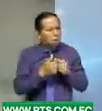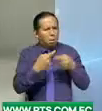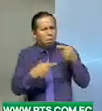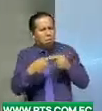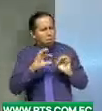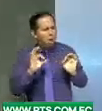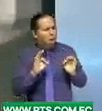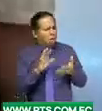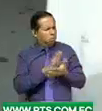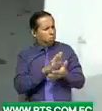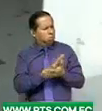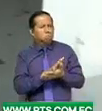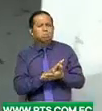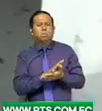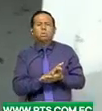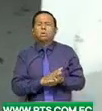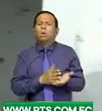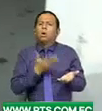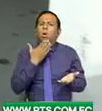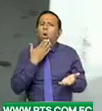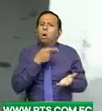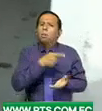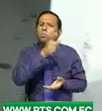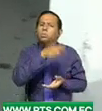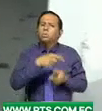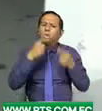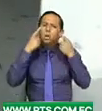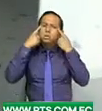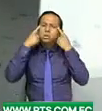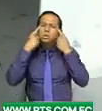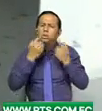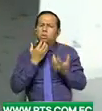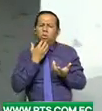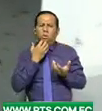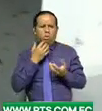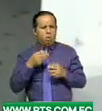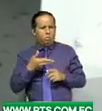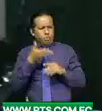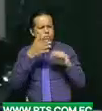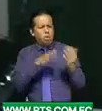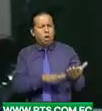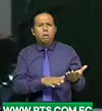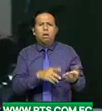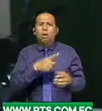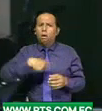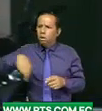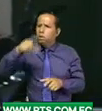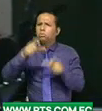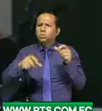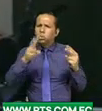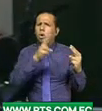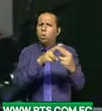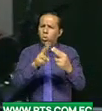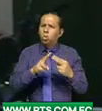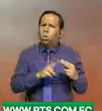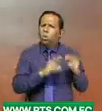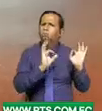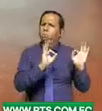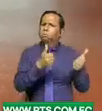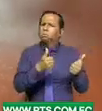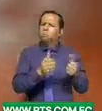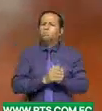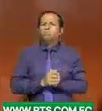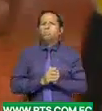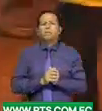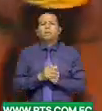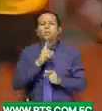que maten al chino ahí sí es un poquito intenso porque él es uno de los más reconocidos que pasqual tengo entendido